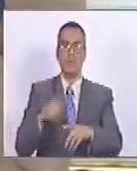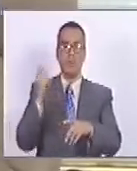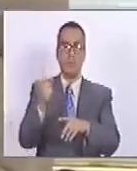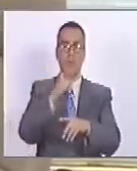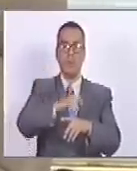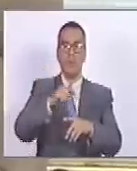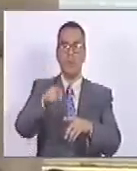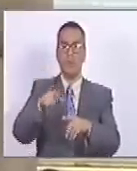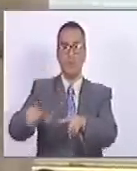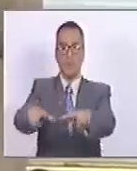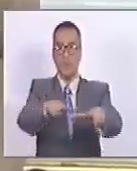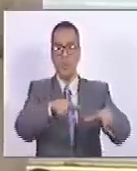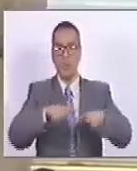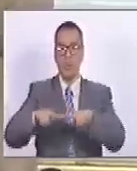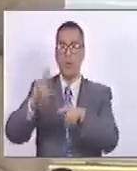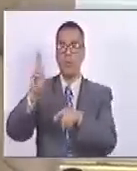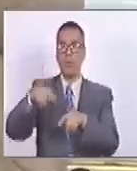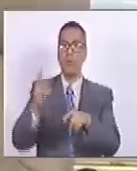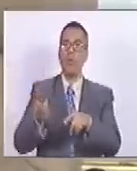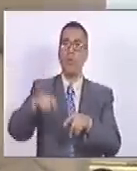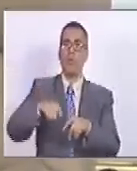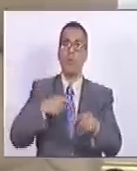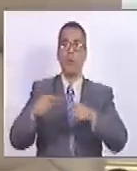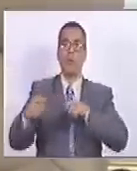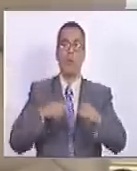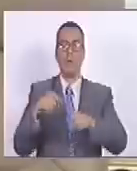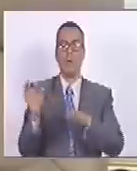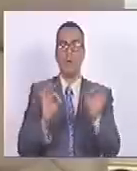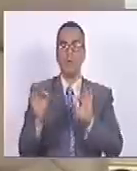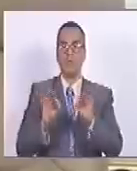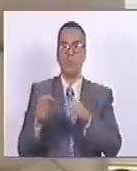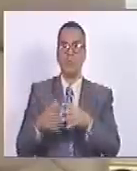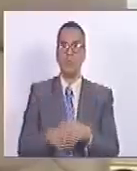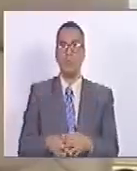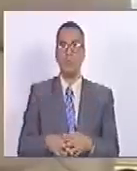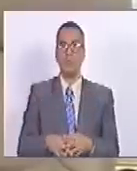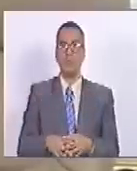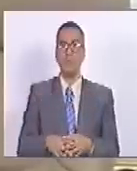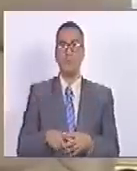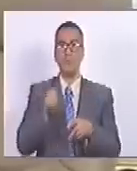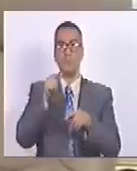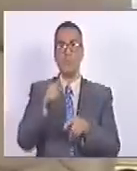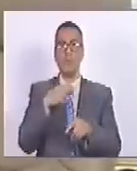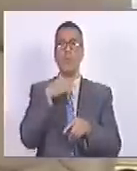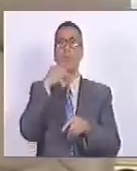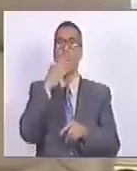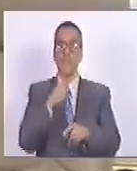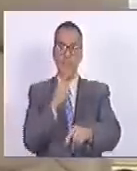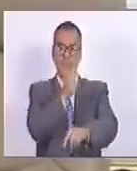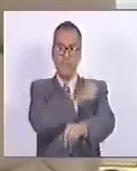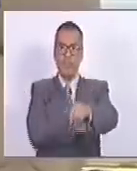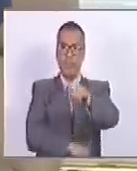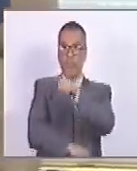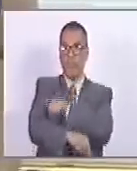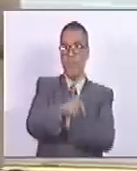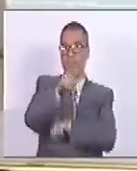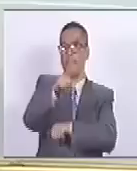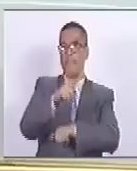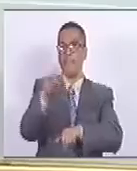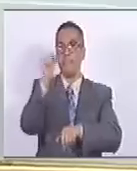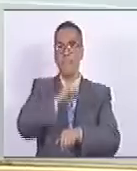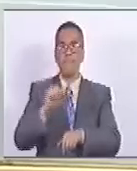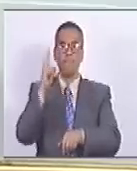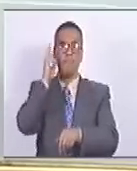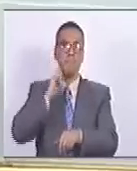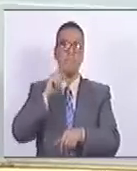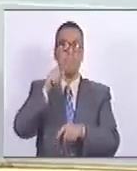en esta tierra, nunca más acción de ningún imperio. Todavía respiran por la herida, porque Simón